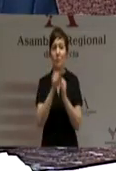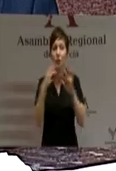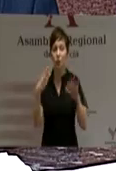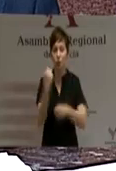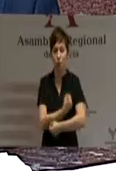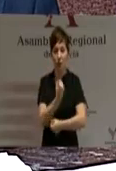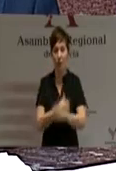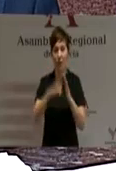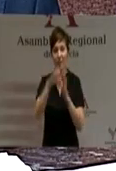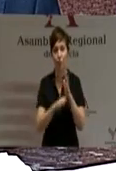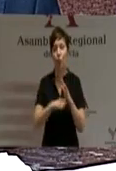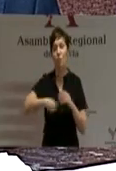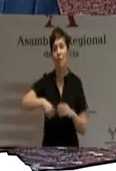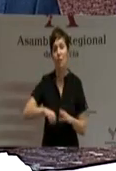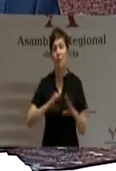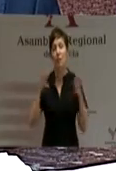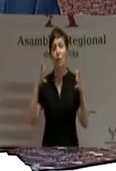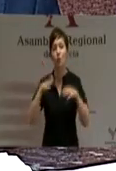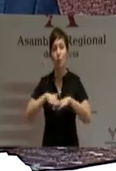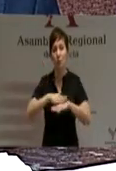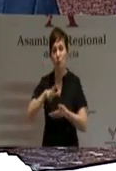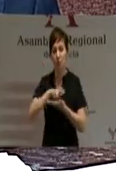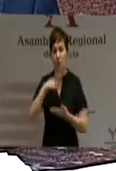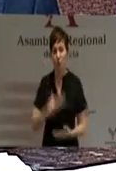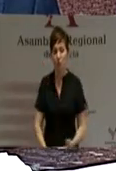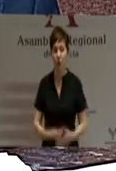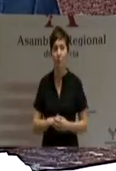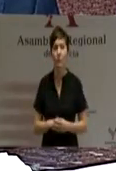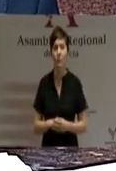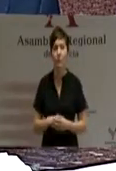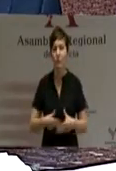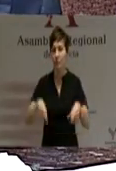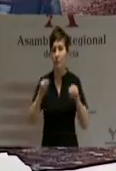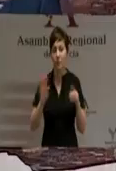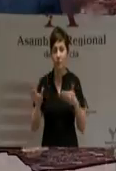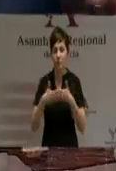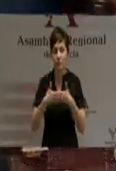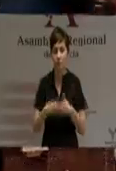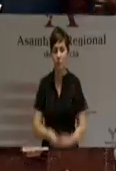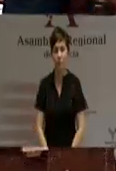Presidente y del Consejo de Gobierno de la Región de Murcia. Se levanta la sesión.